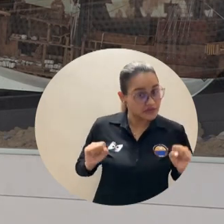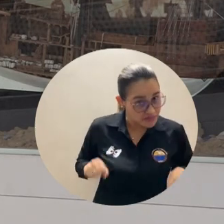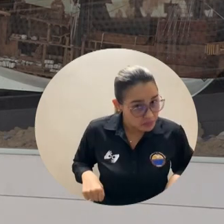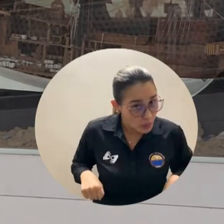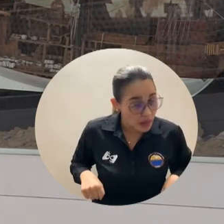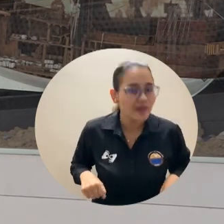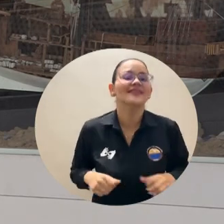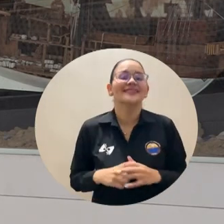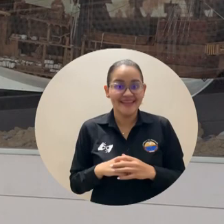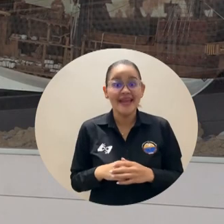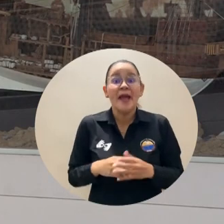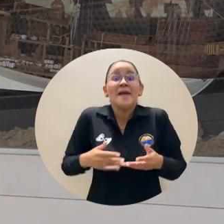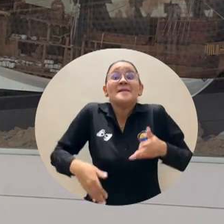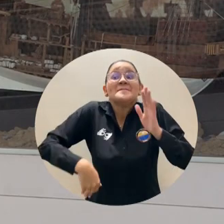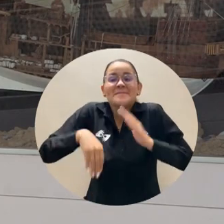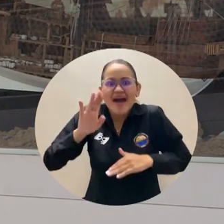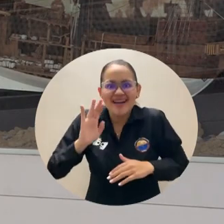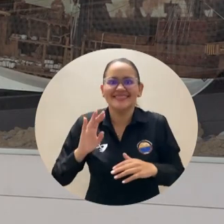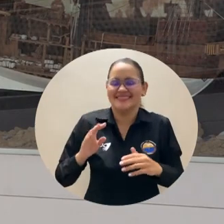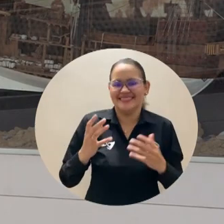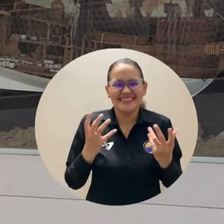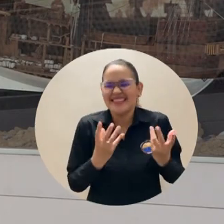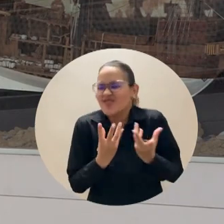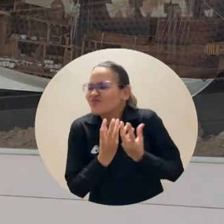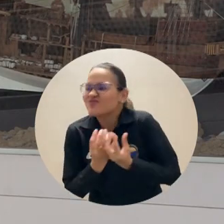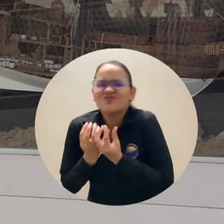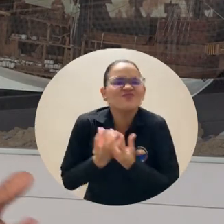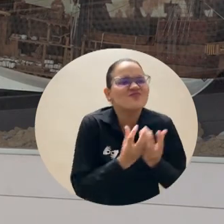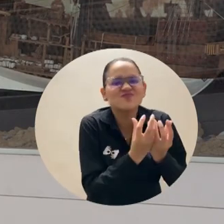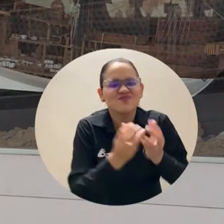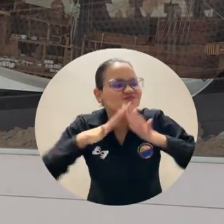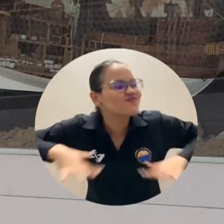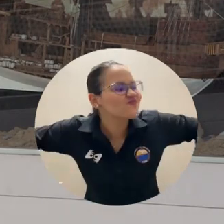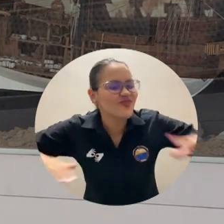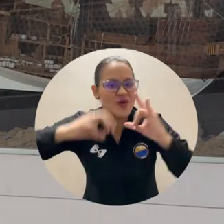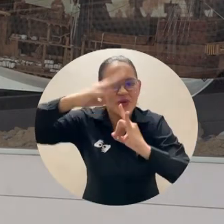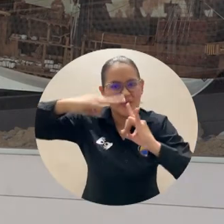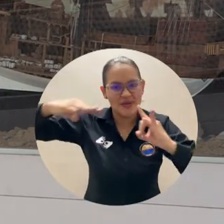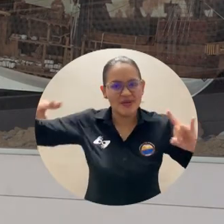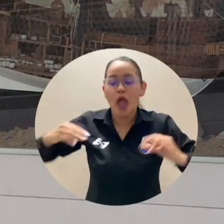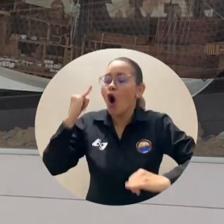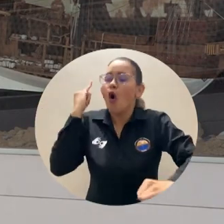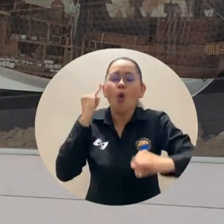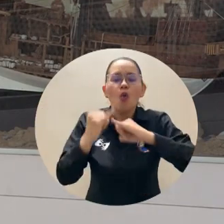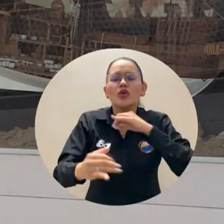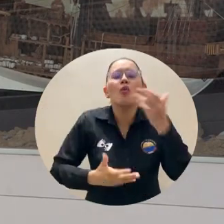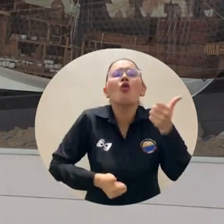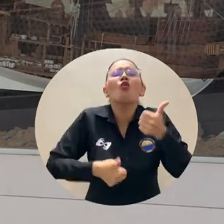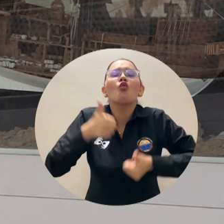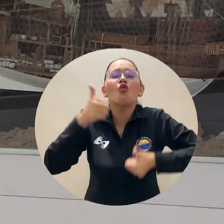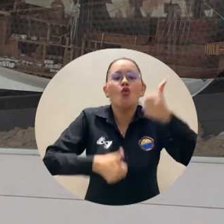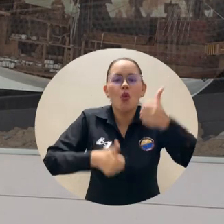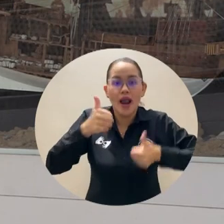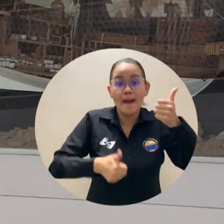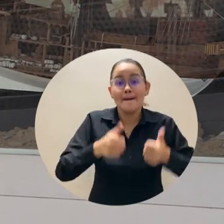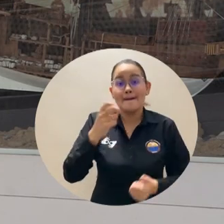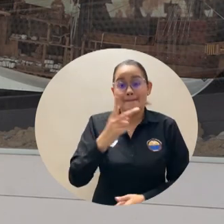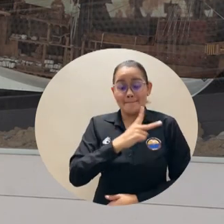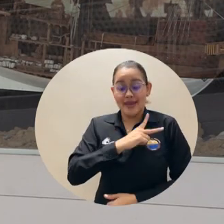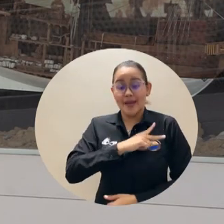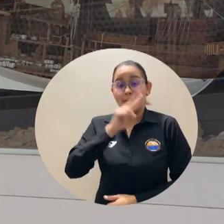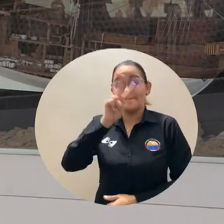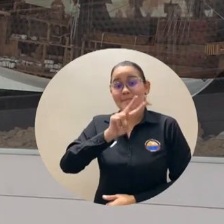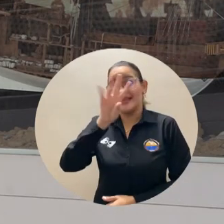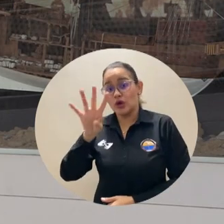a tener también la oportunidad de ahondar mucho más en un recorrido institucional por el campus de la universidad y finalizamos con ellos en